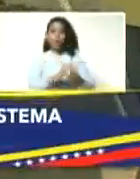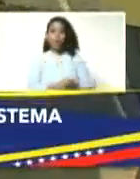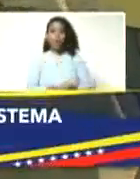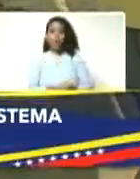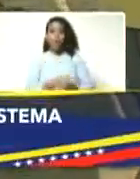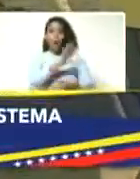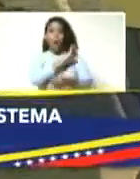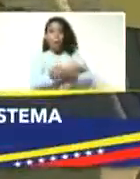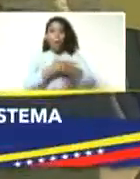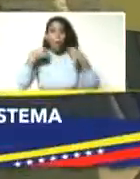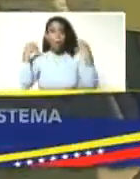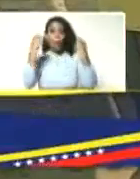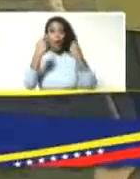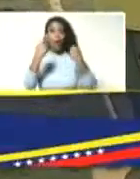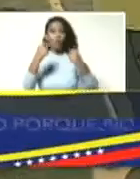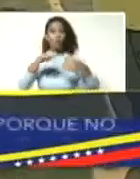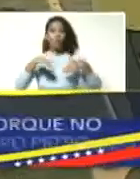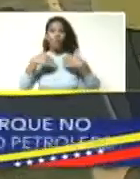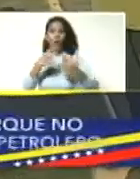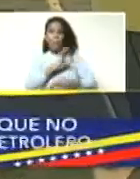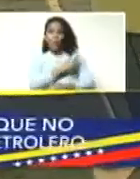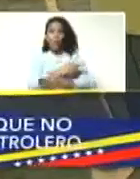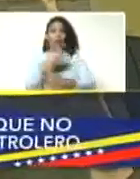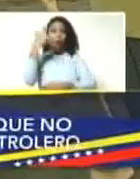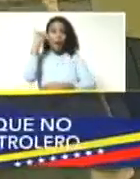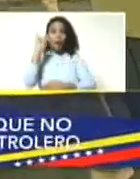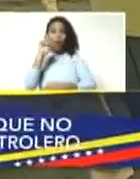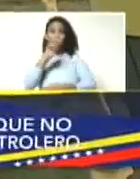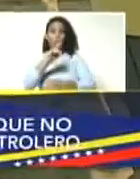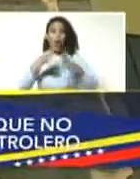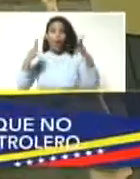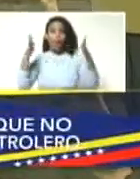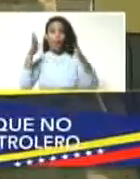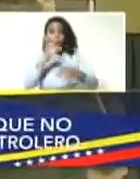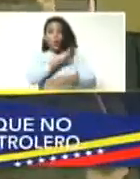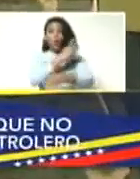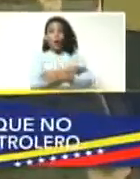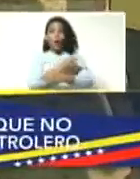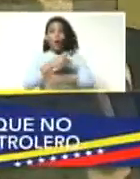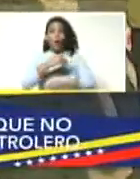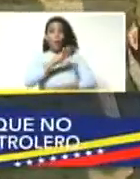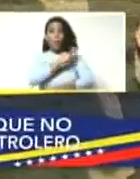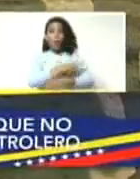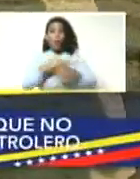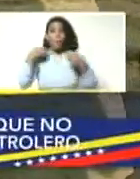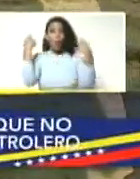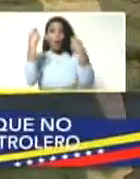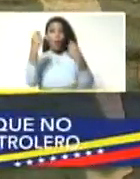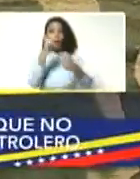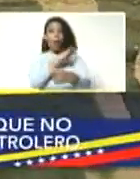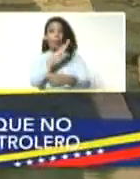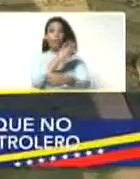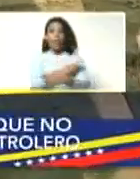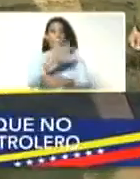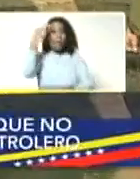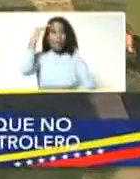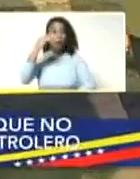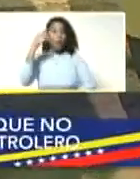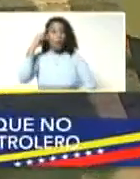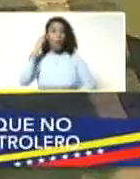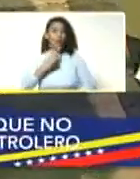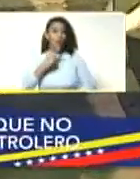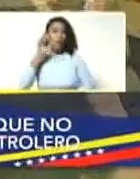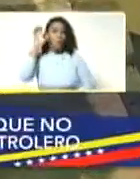poder popular. ¿Cuál es el poder que tenemos? Tenemos 2 grandes poderes, el poder popular y el poder militar bolivariano